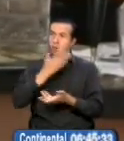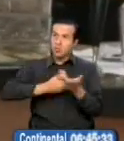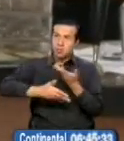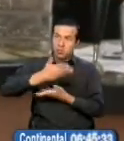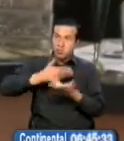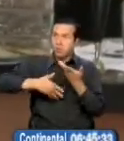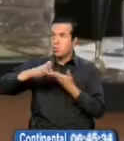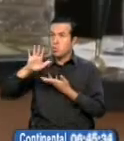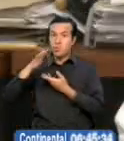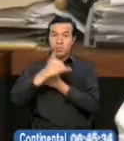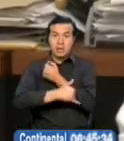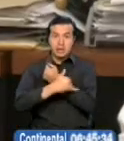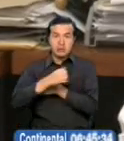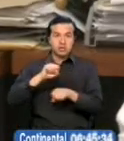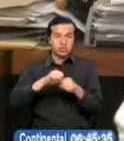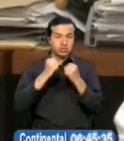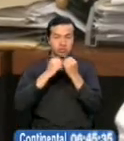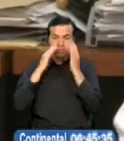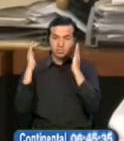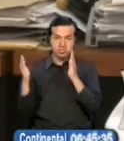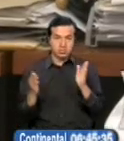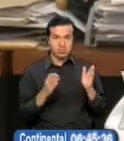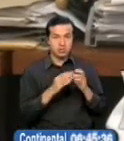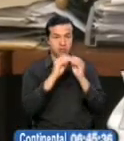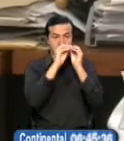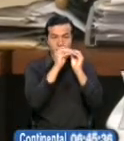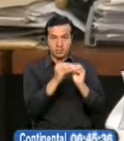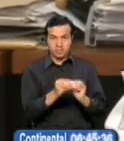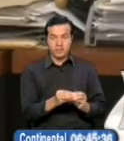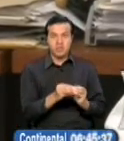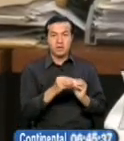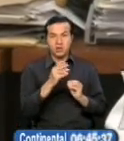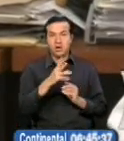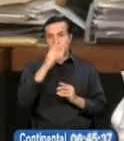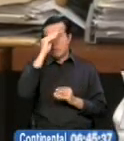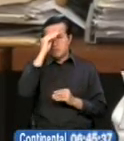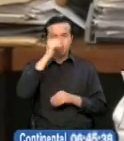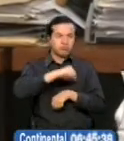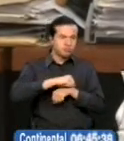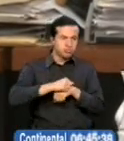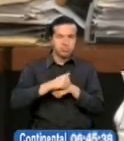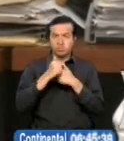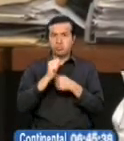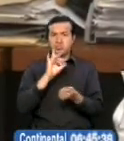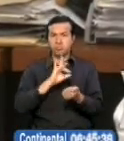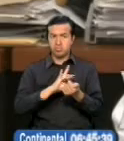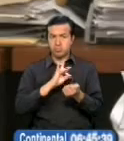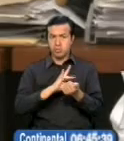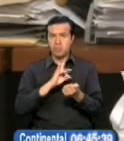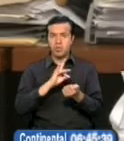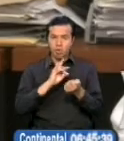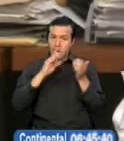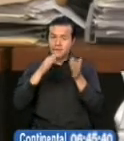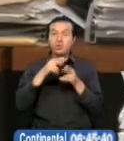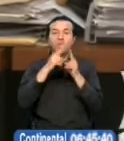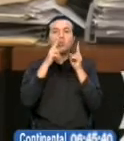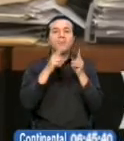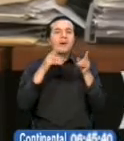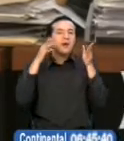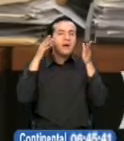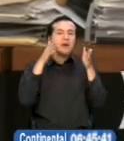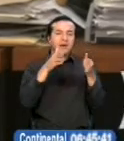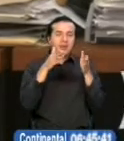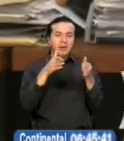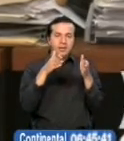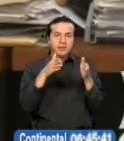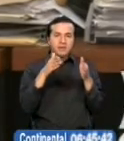humano para el servicio social. Se forma con los conocimientos y la preparación de un médico humanista. Independientemente